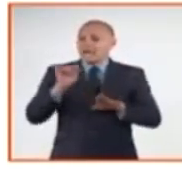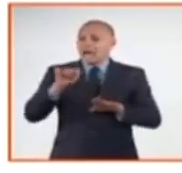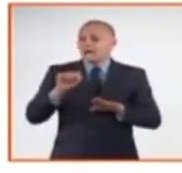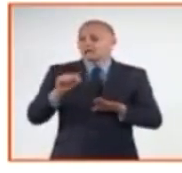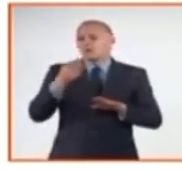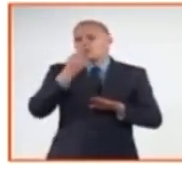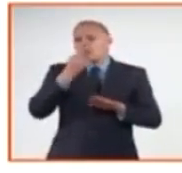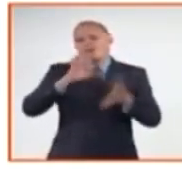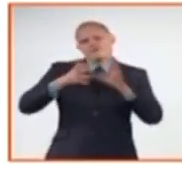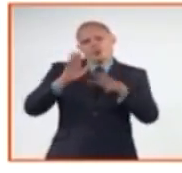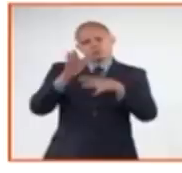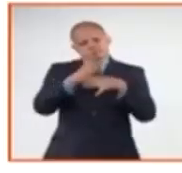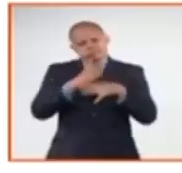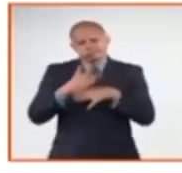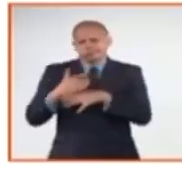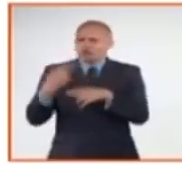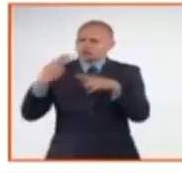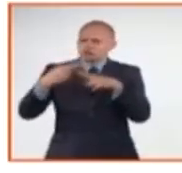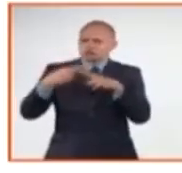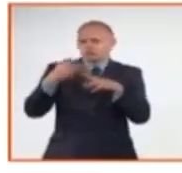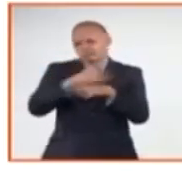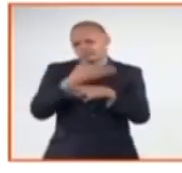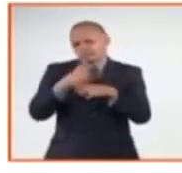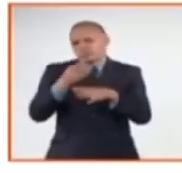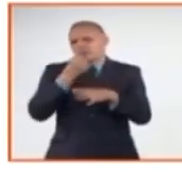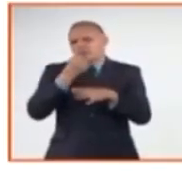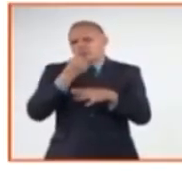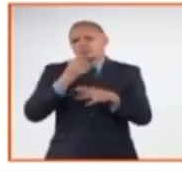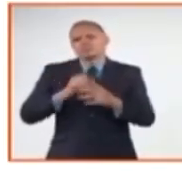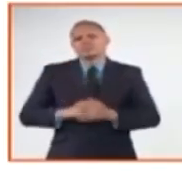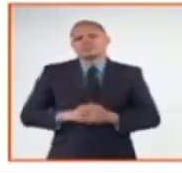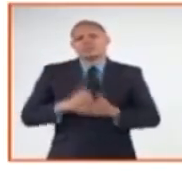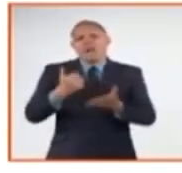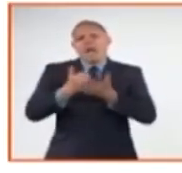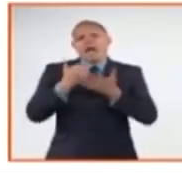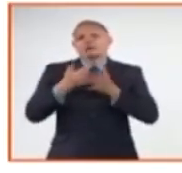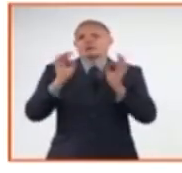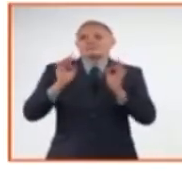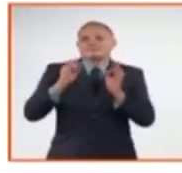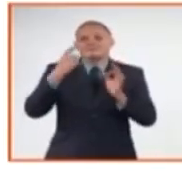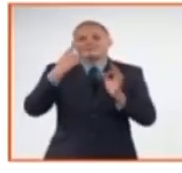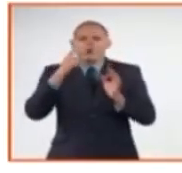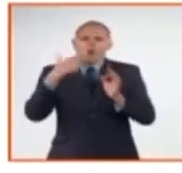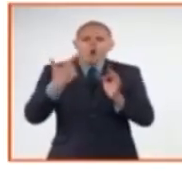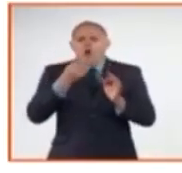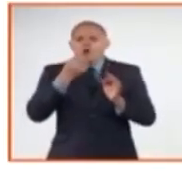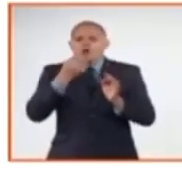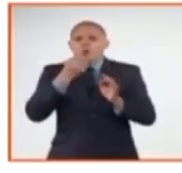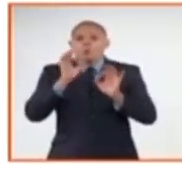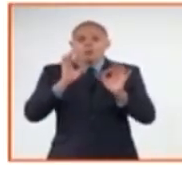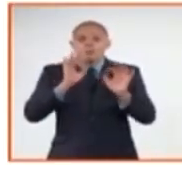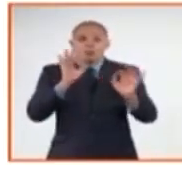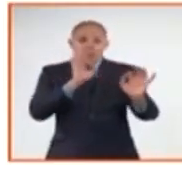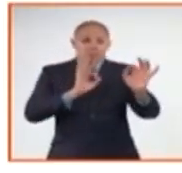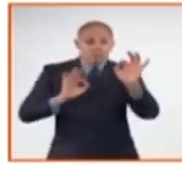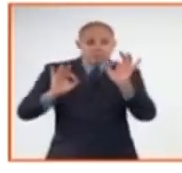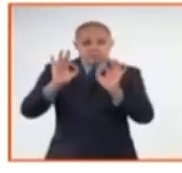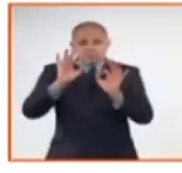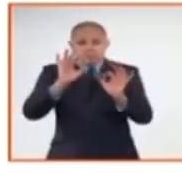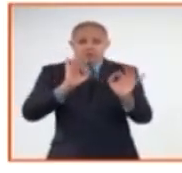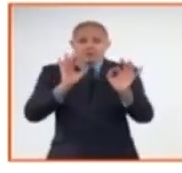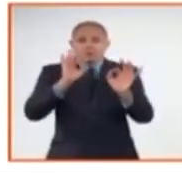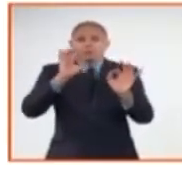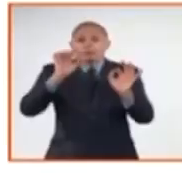mucosa formando un dinero lo cual expresa una capacidad de división en una realización más elevada y es sistémicamente